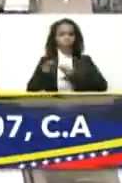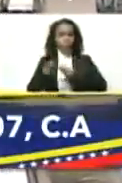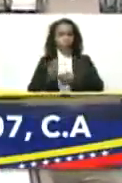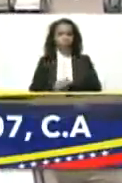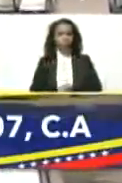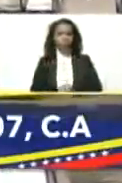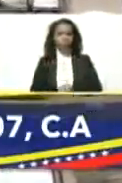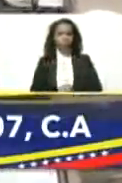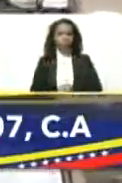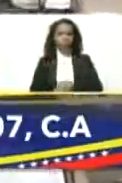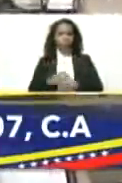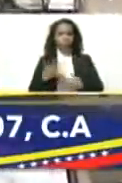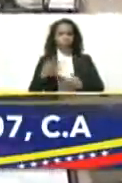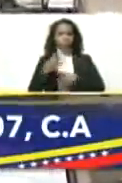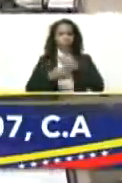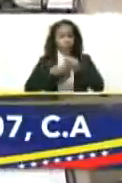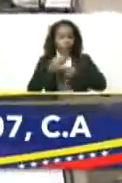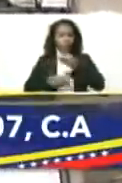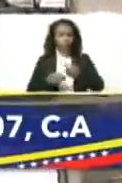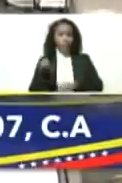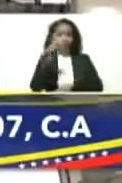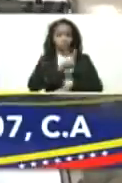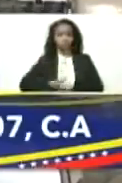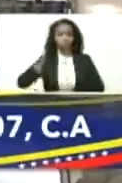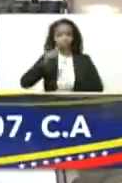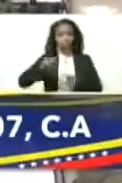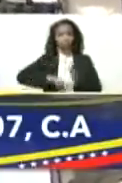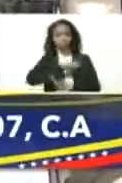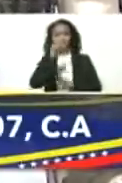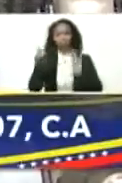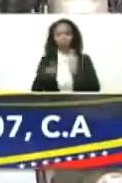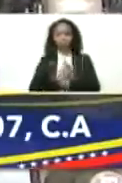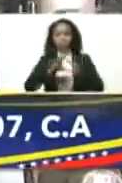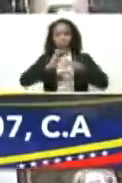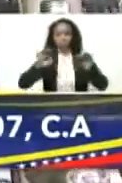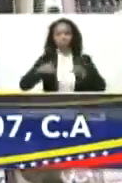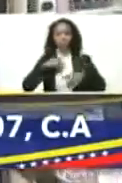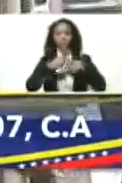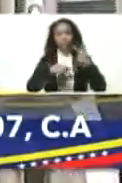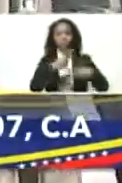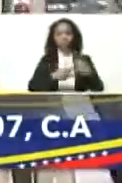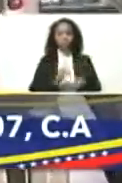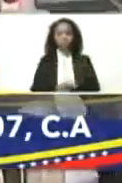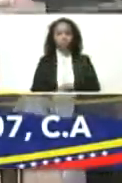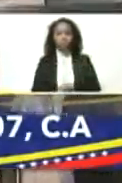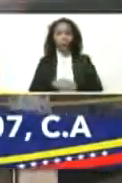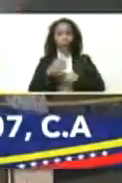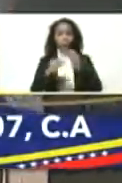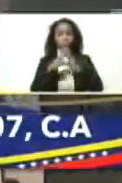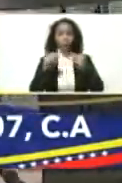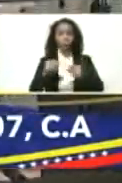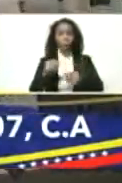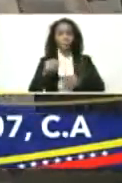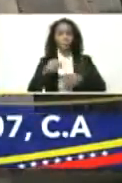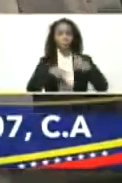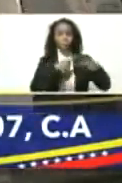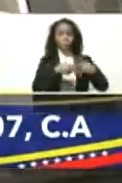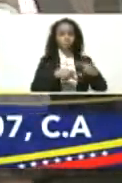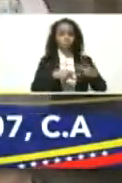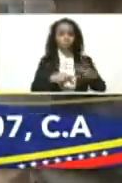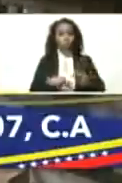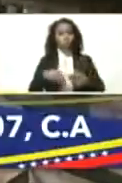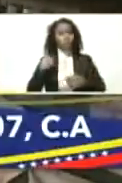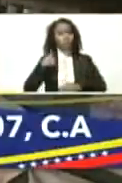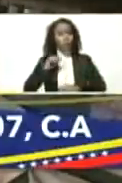es garantizar el ciclo completo de la cadena productiva, garantizarle a todos los productores tener